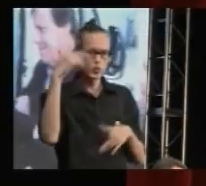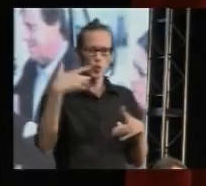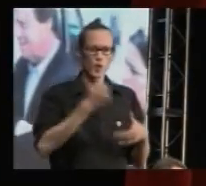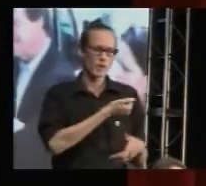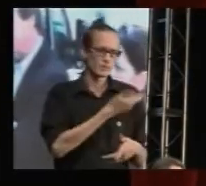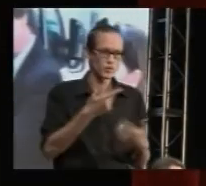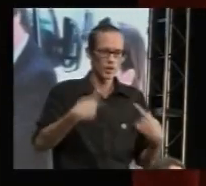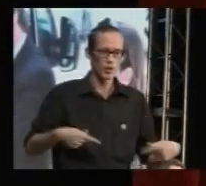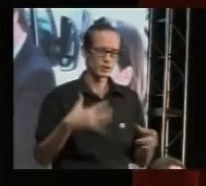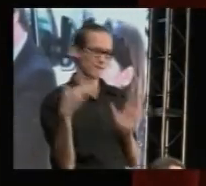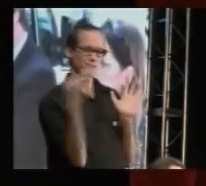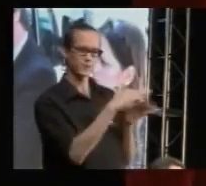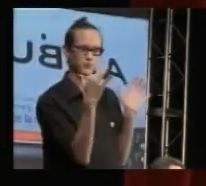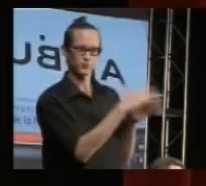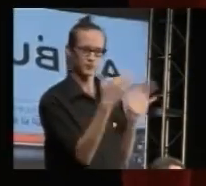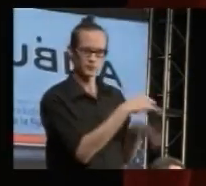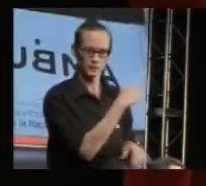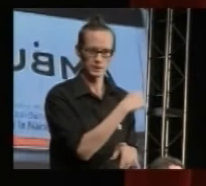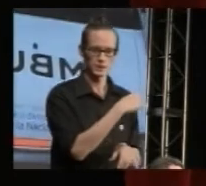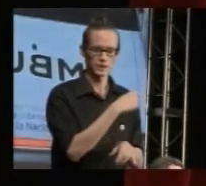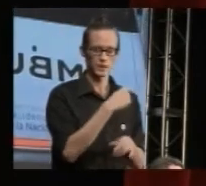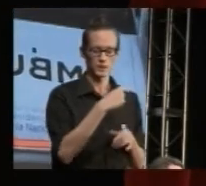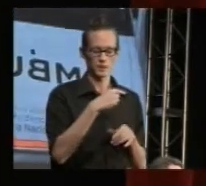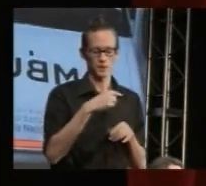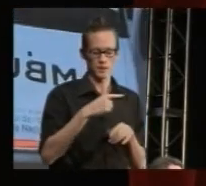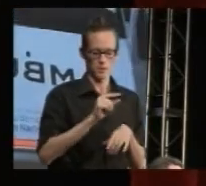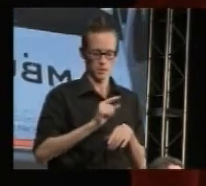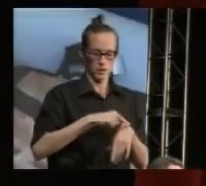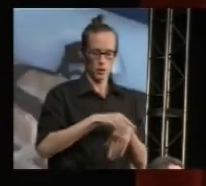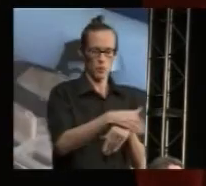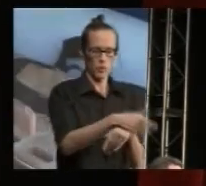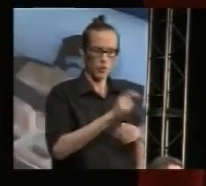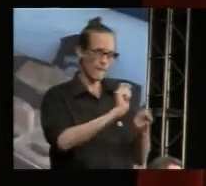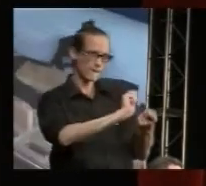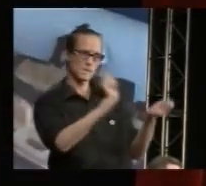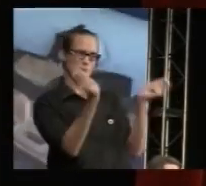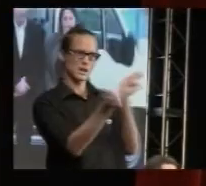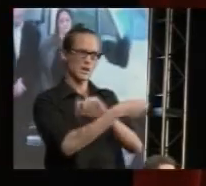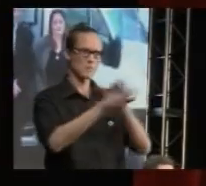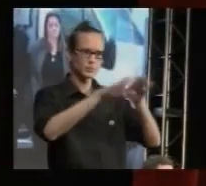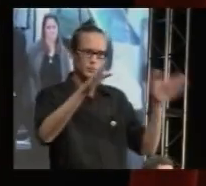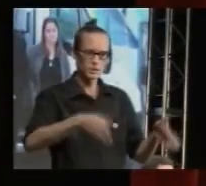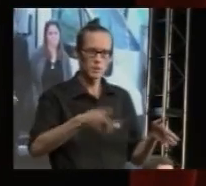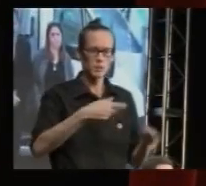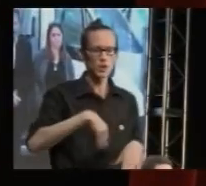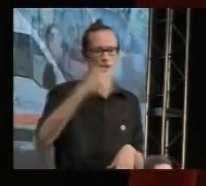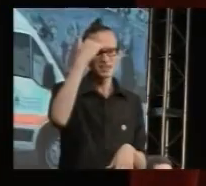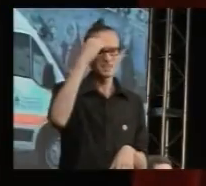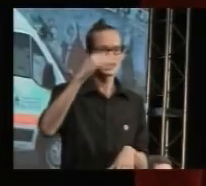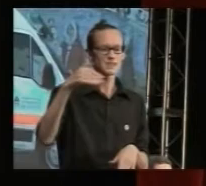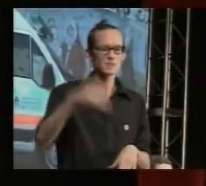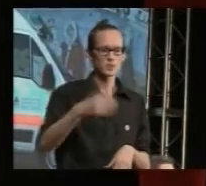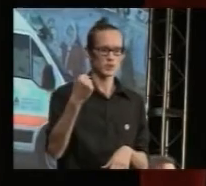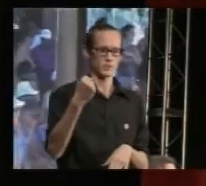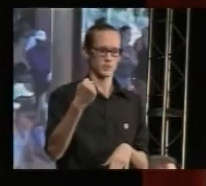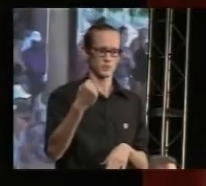nuestra ciudad, prontamente lo remodelaremos con una inversión de más de 15 millones de pesos, lo